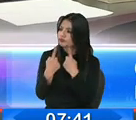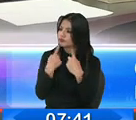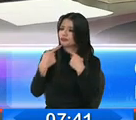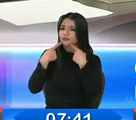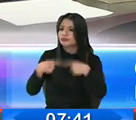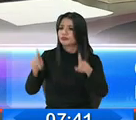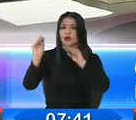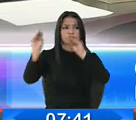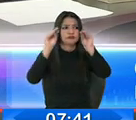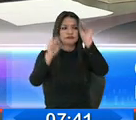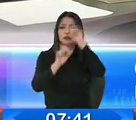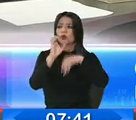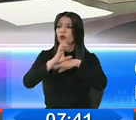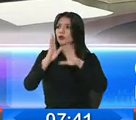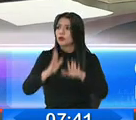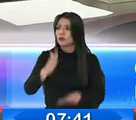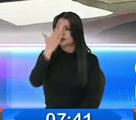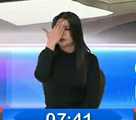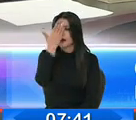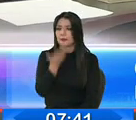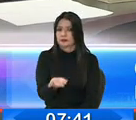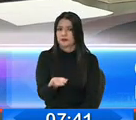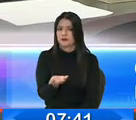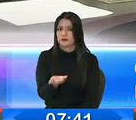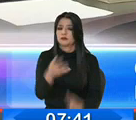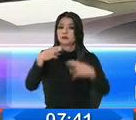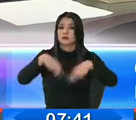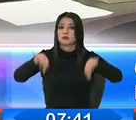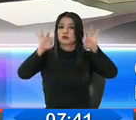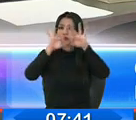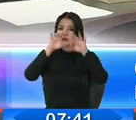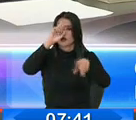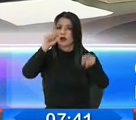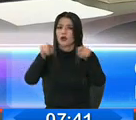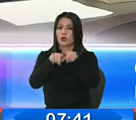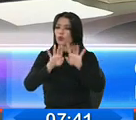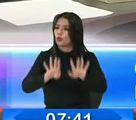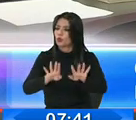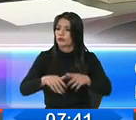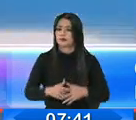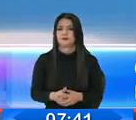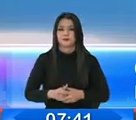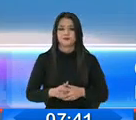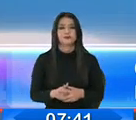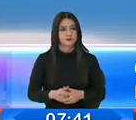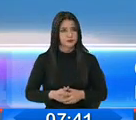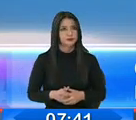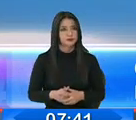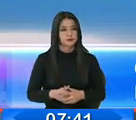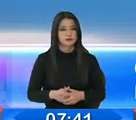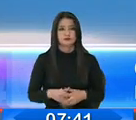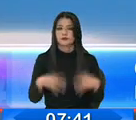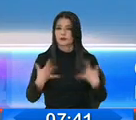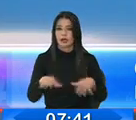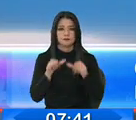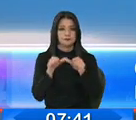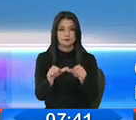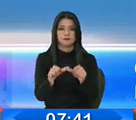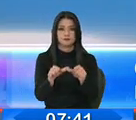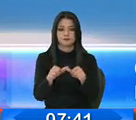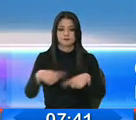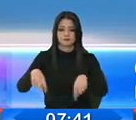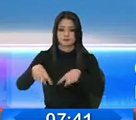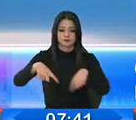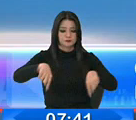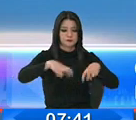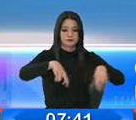de que el país esté consciente de la importancia de un acuerdo de esta magnitud? Mire, nosotros de manera permanente tenemos mesas de